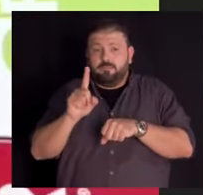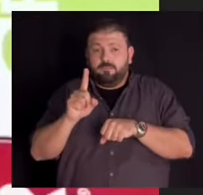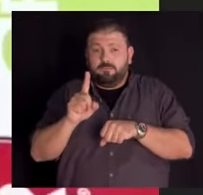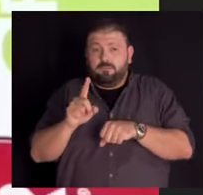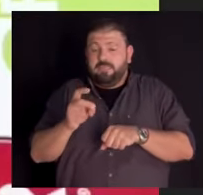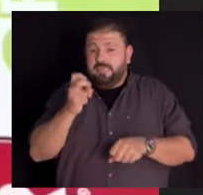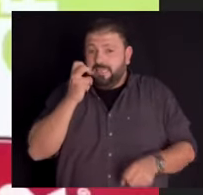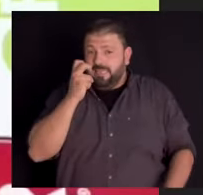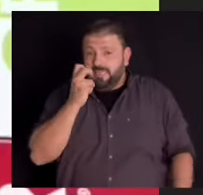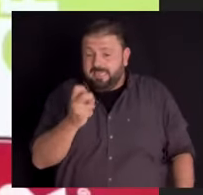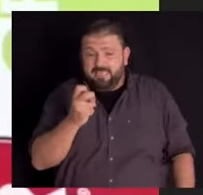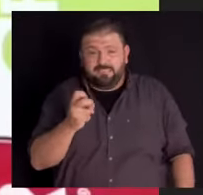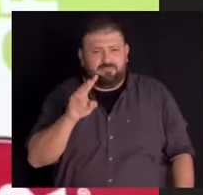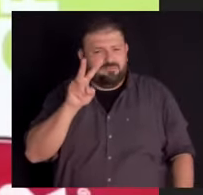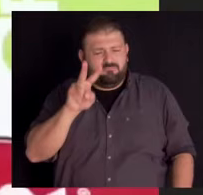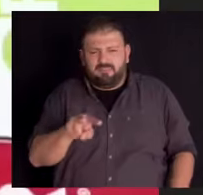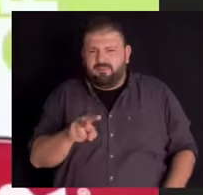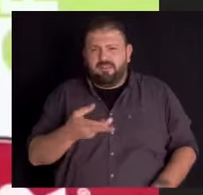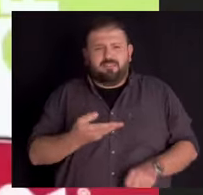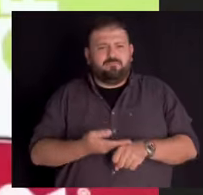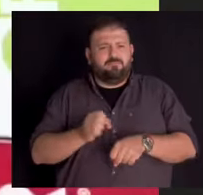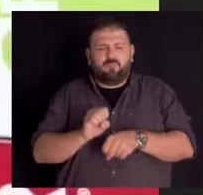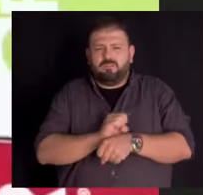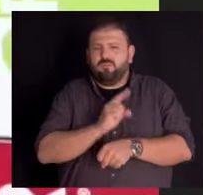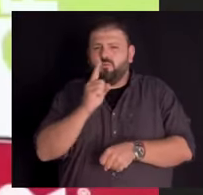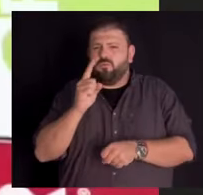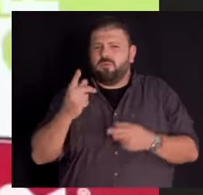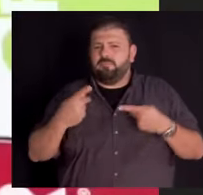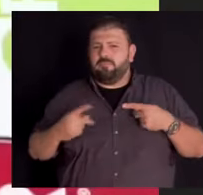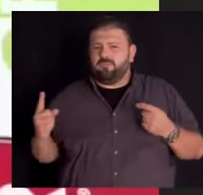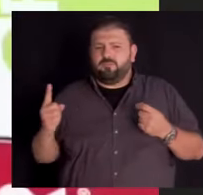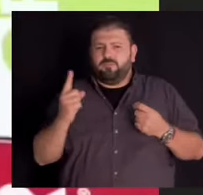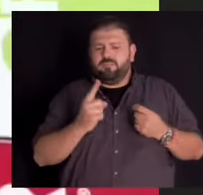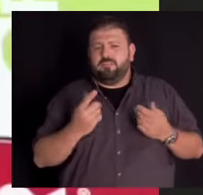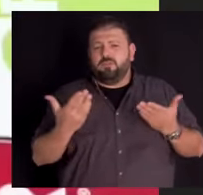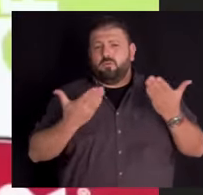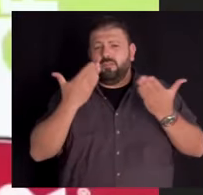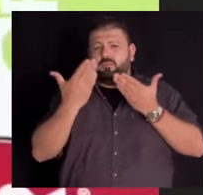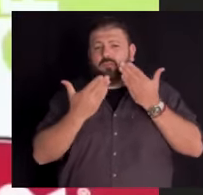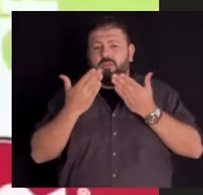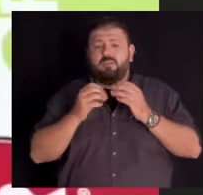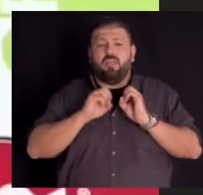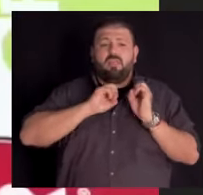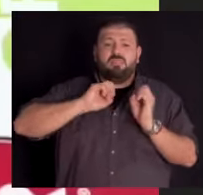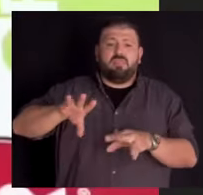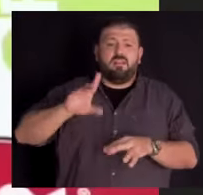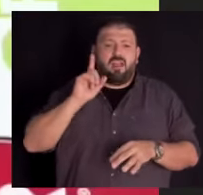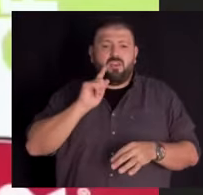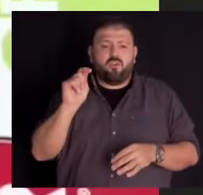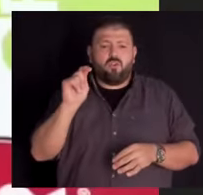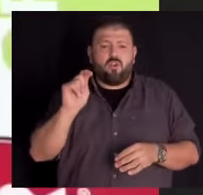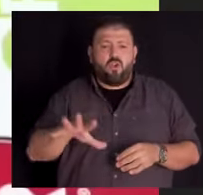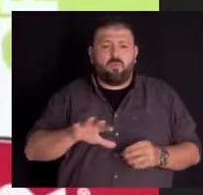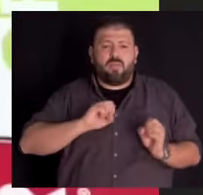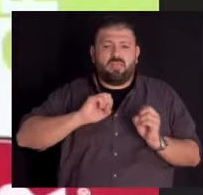Esto es algo sencillo. Un estudiante lo deja la novia y todo, se deprime, pero se está deprimiendo, ¿por qué? Porque está